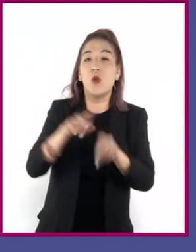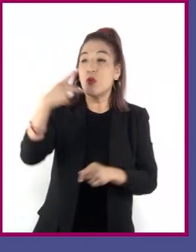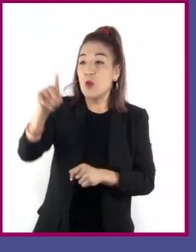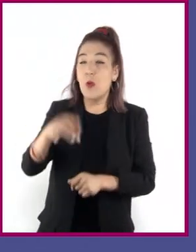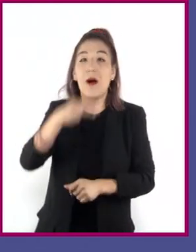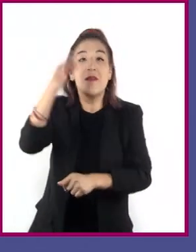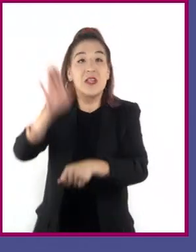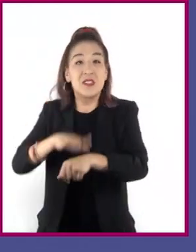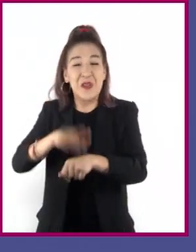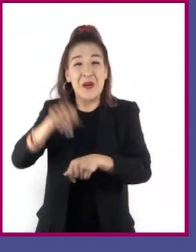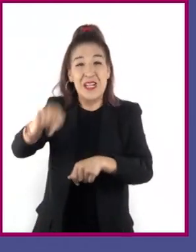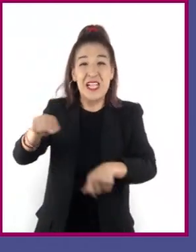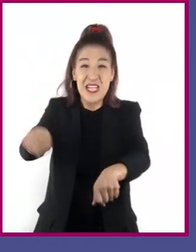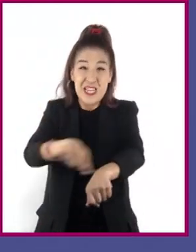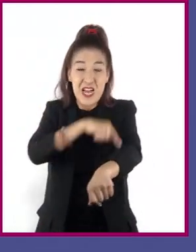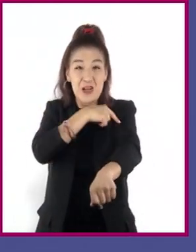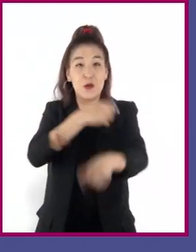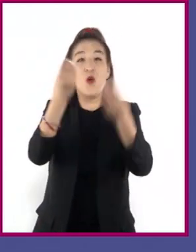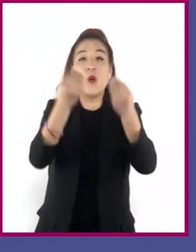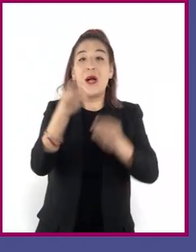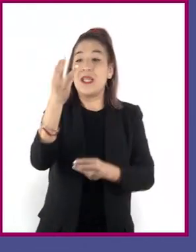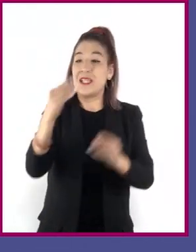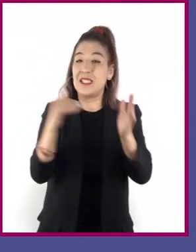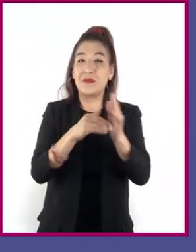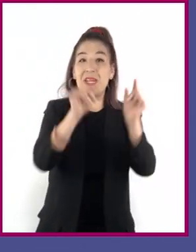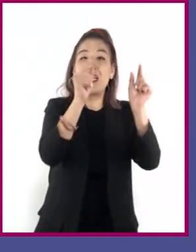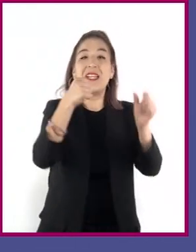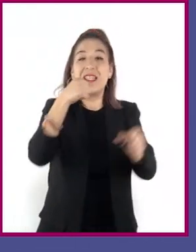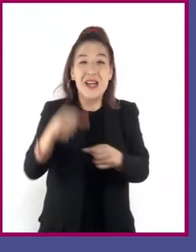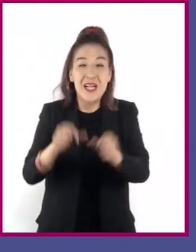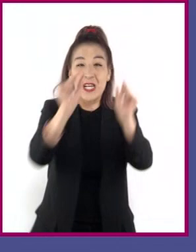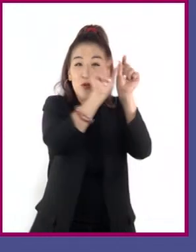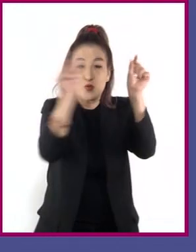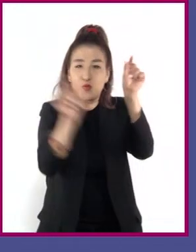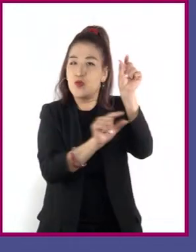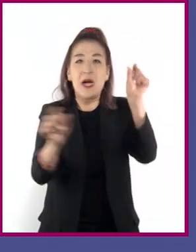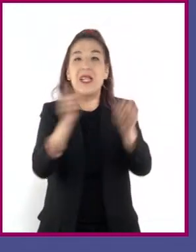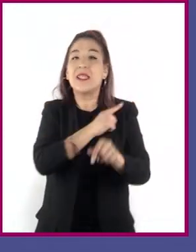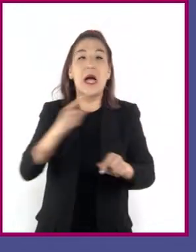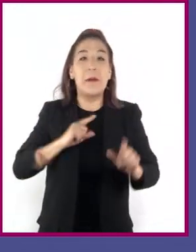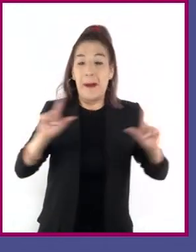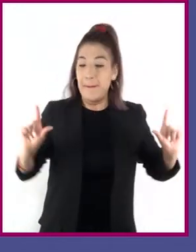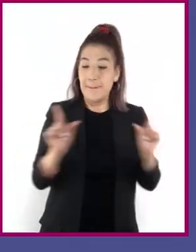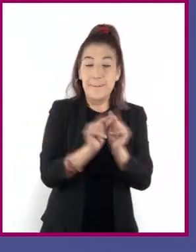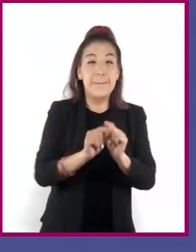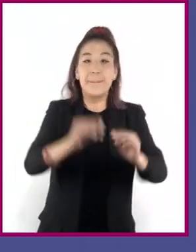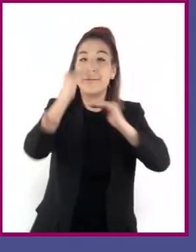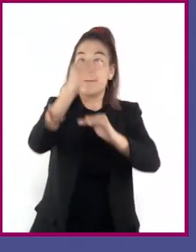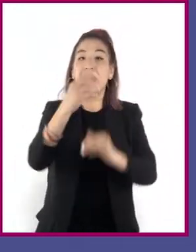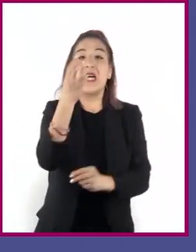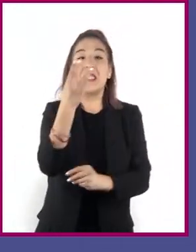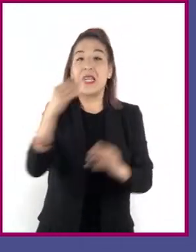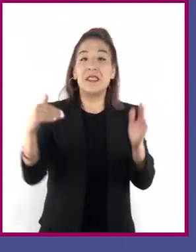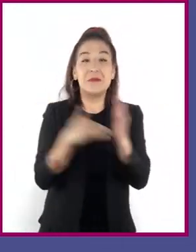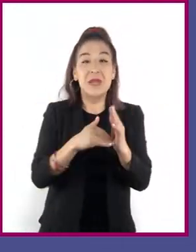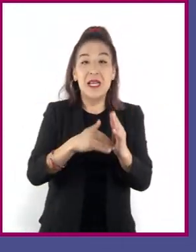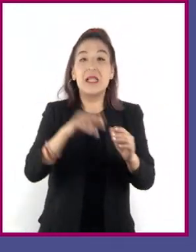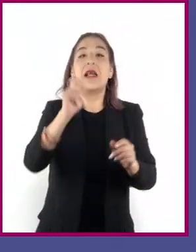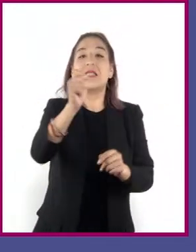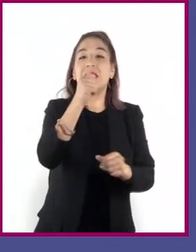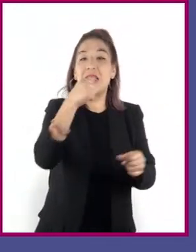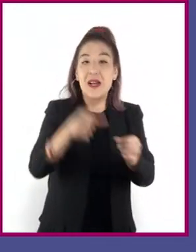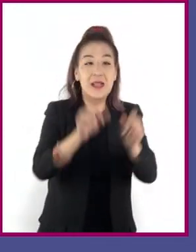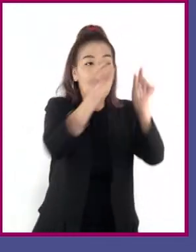no tiene que ser más de tres mil caracteres entonces deben ajustar porque son 2000 caracteres porque es el tamaño que se tiene